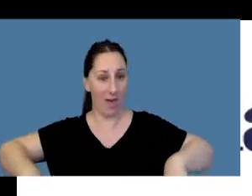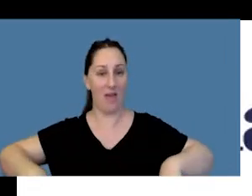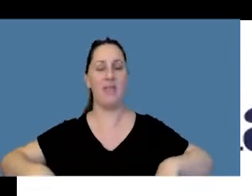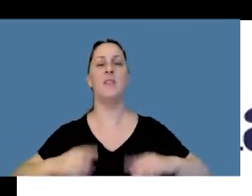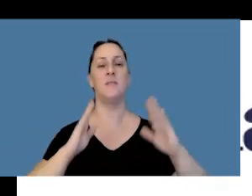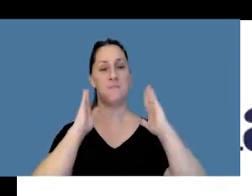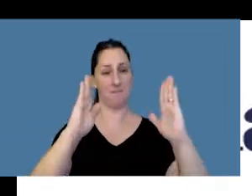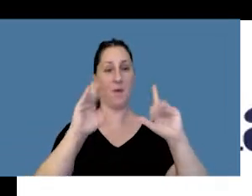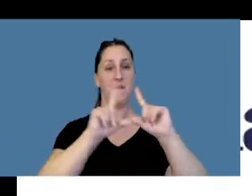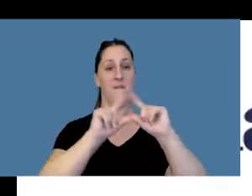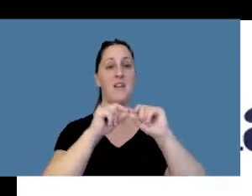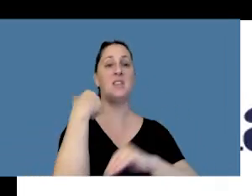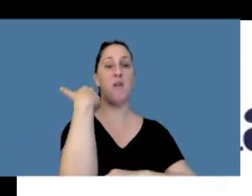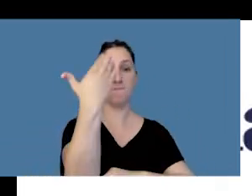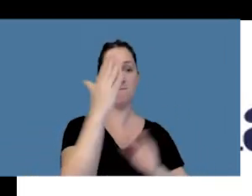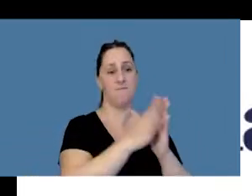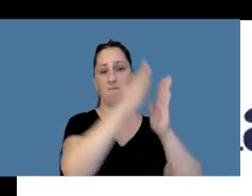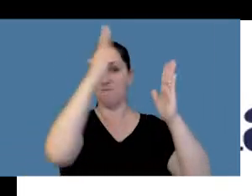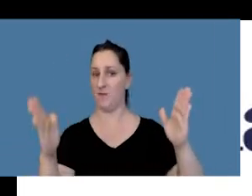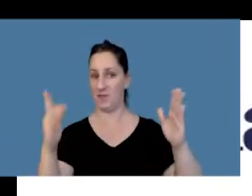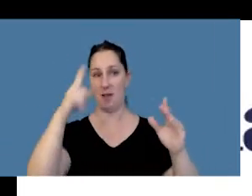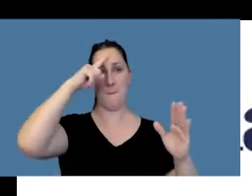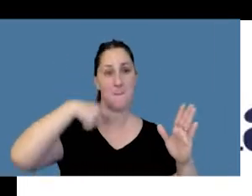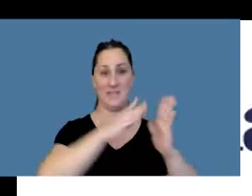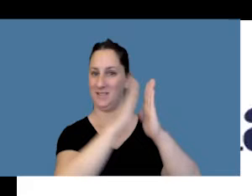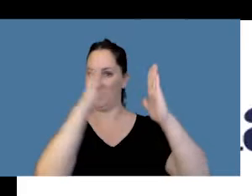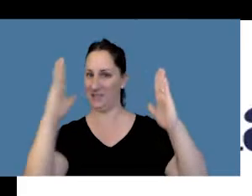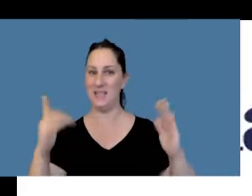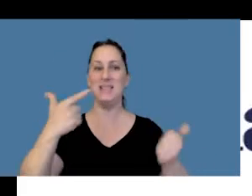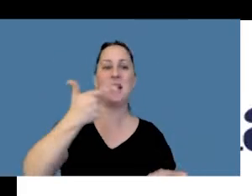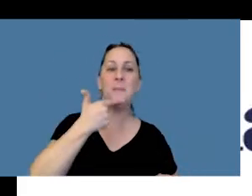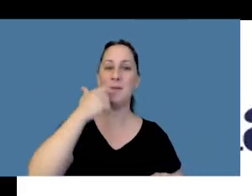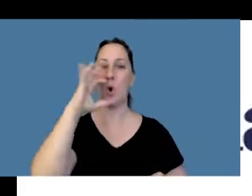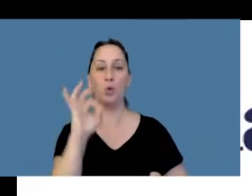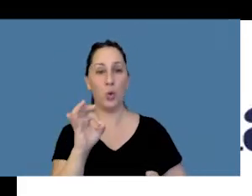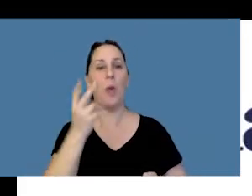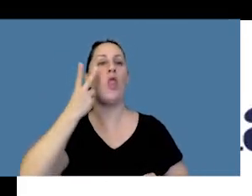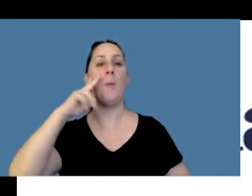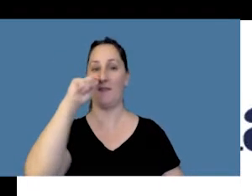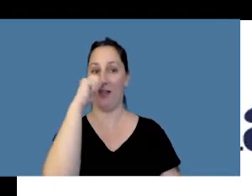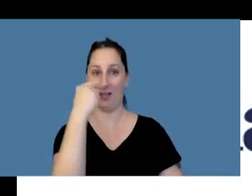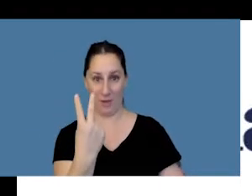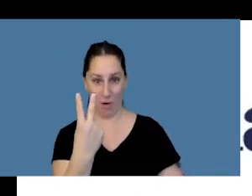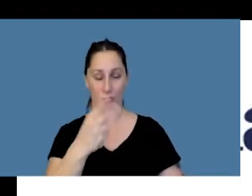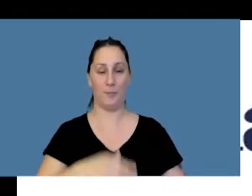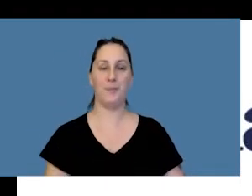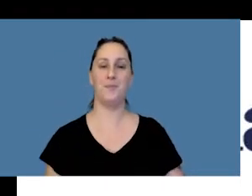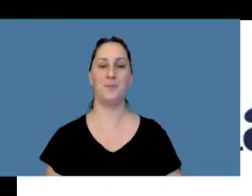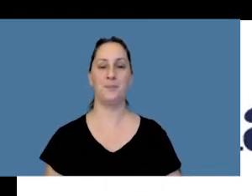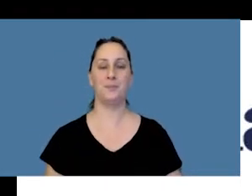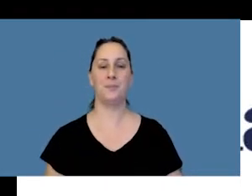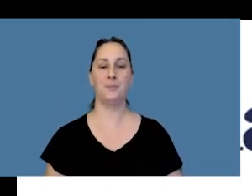desde la fecha de jornada a la fecha de jornada, por eso son septiembre-octubre 2022.